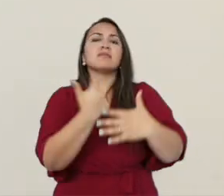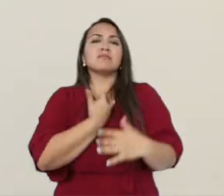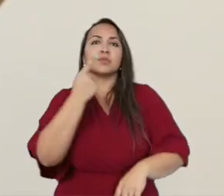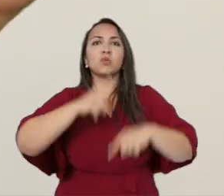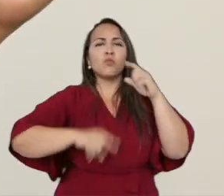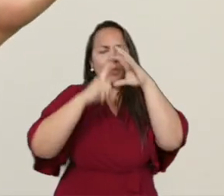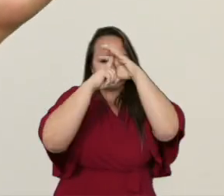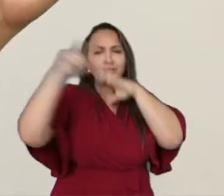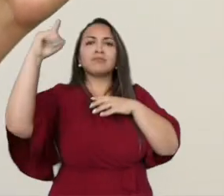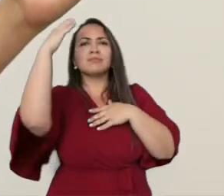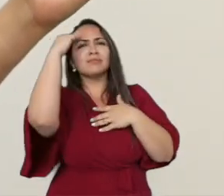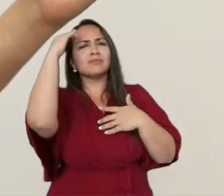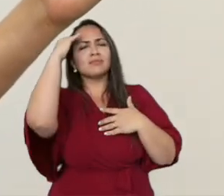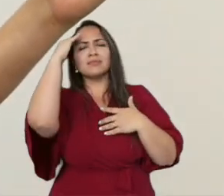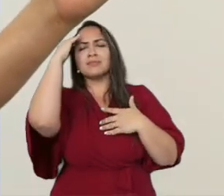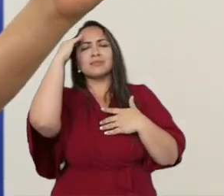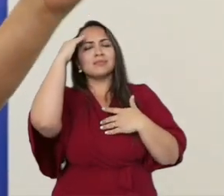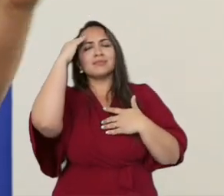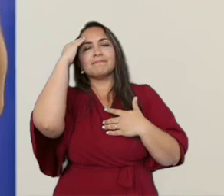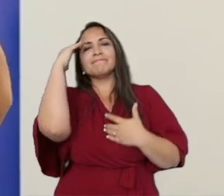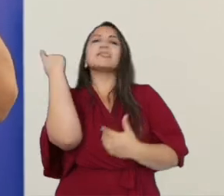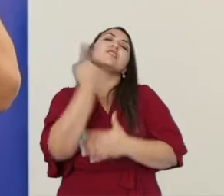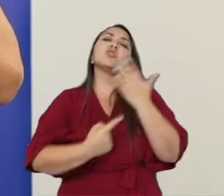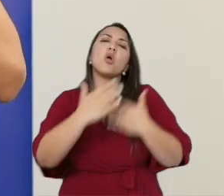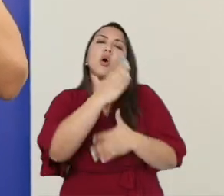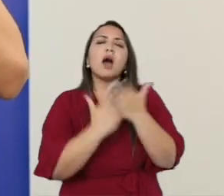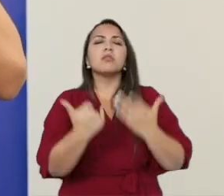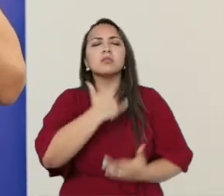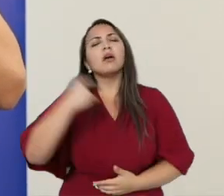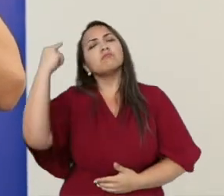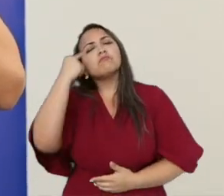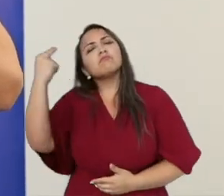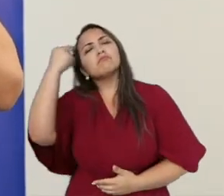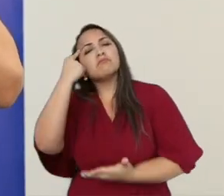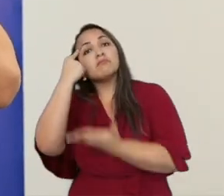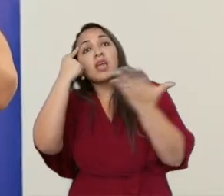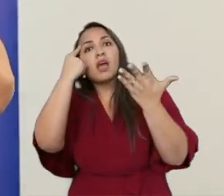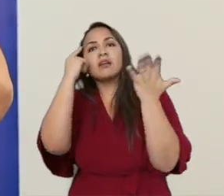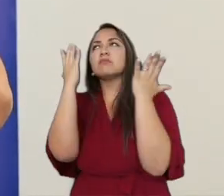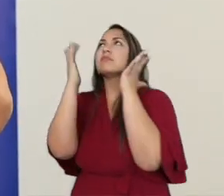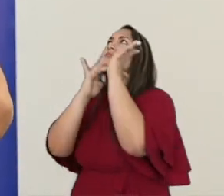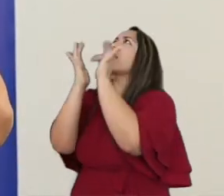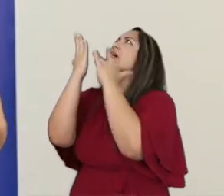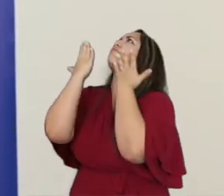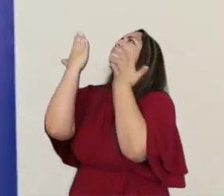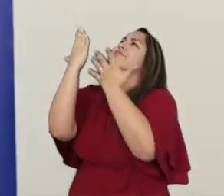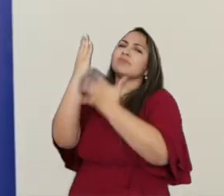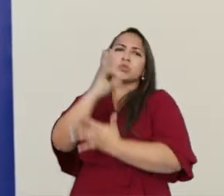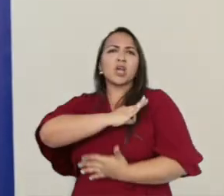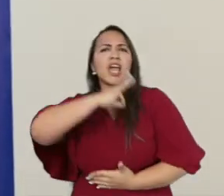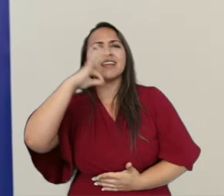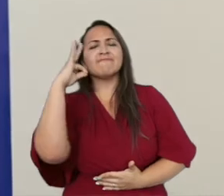no podemos escapar. Solo hay algo que debemos pensar: en Jesús, en la